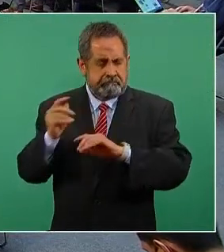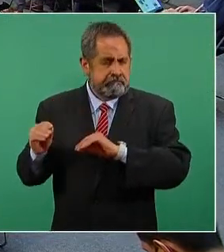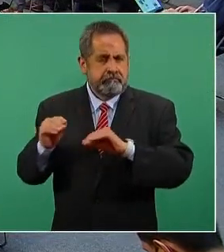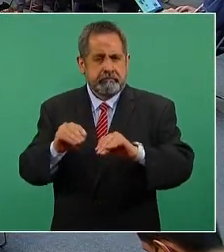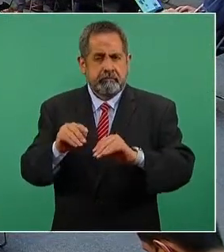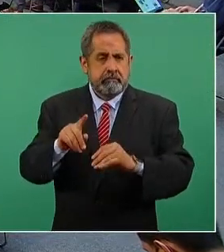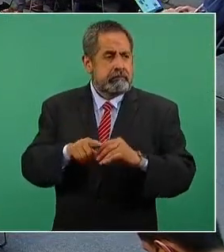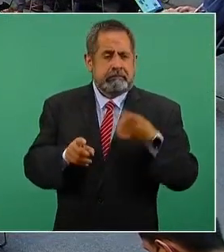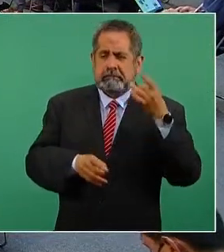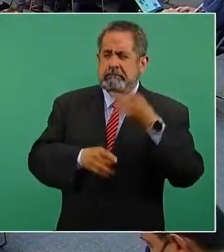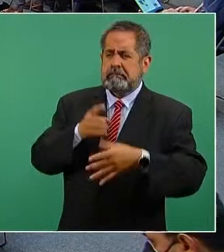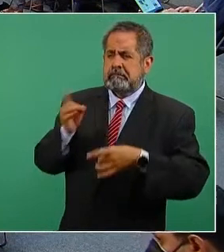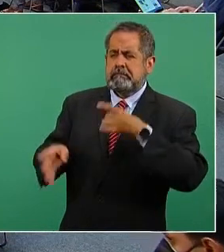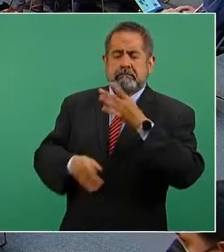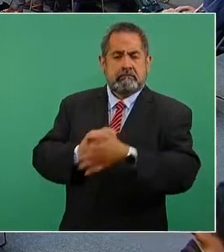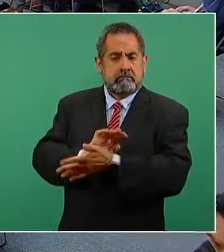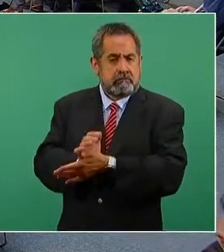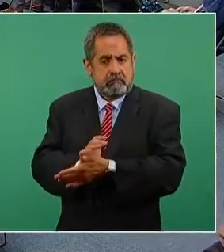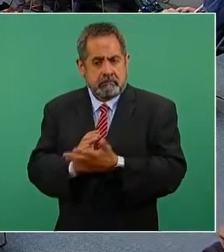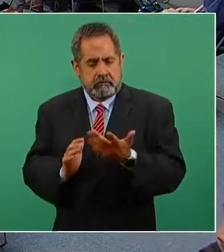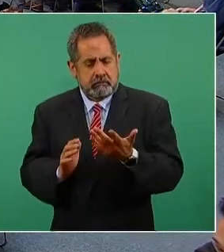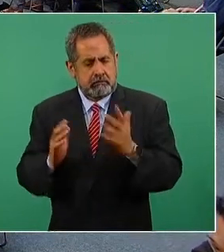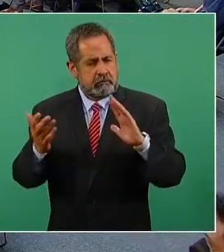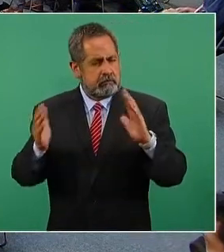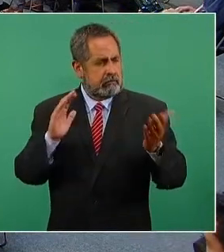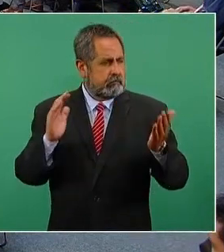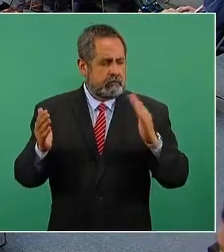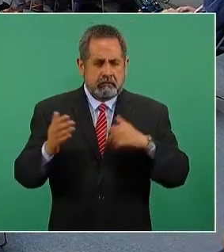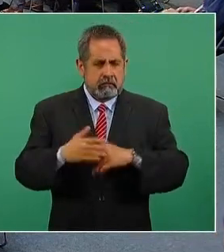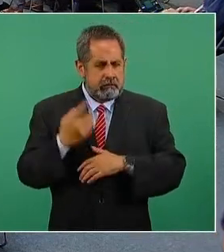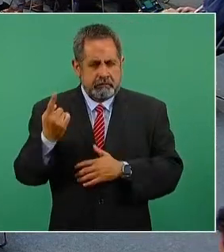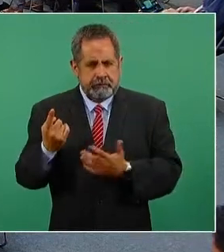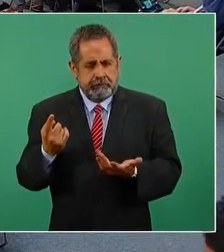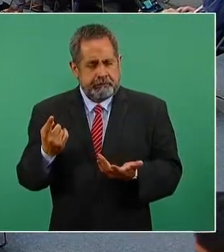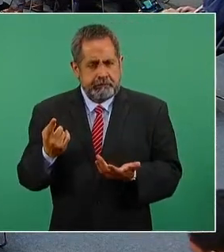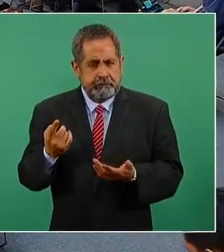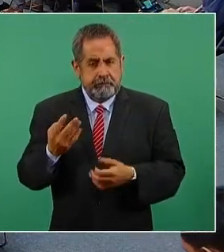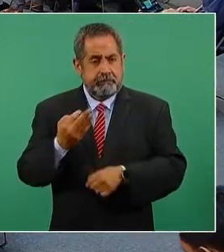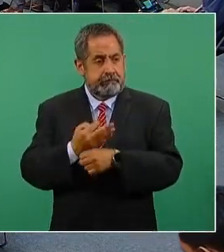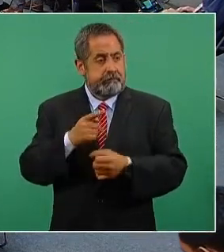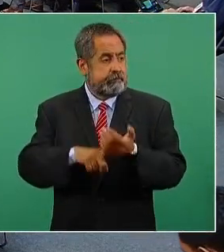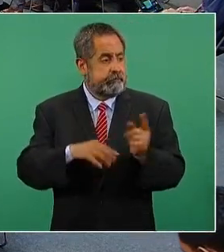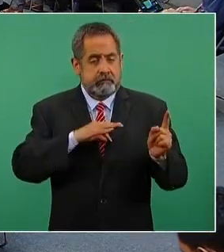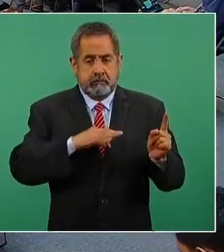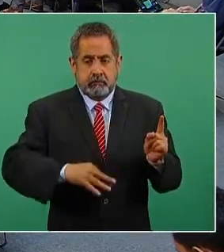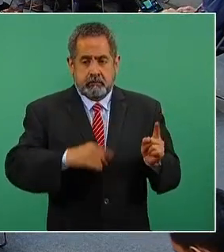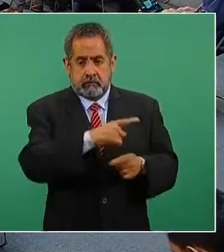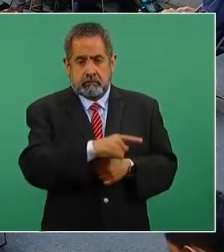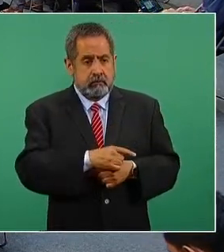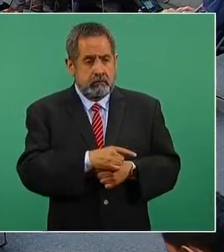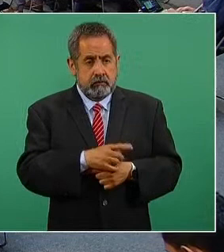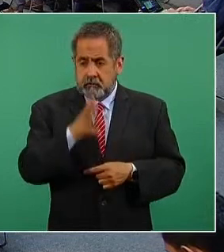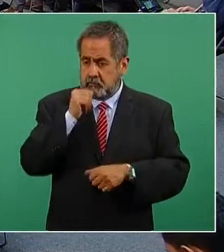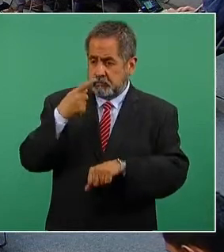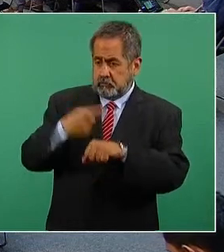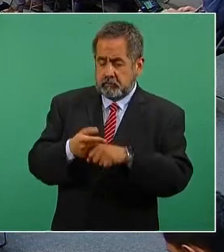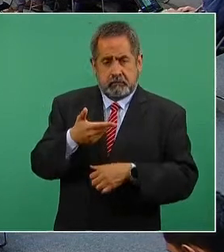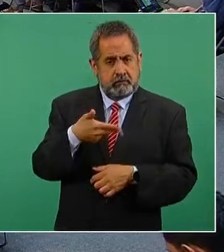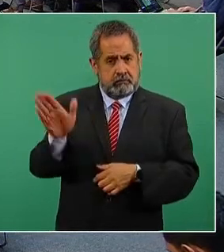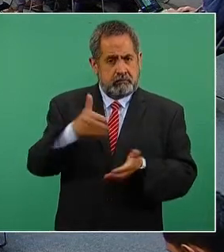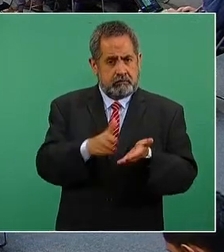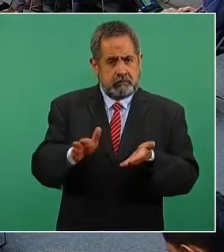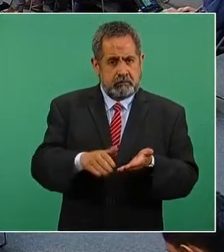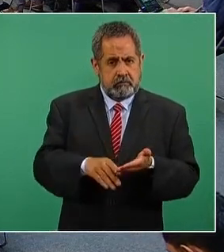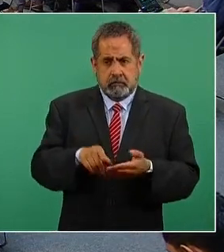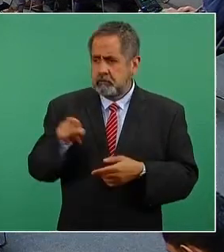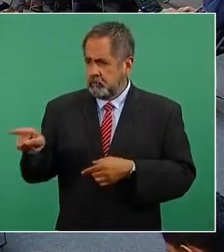mucha discriminación. Lo pongo en contraste porque en este municipio, en Toluca, uno no se puede enfermar porque te corren y en otro, pues,